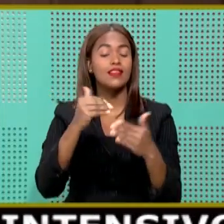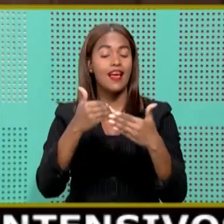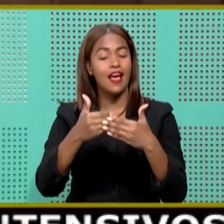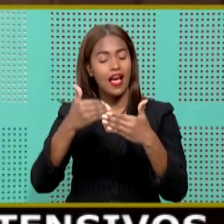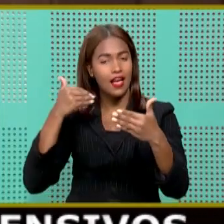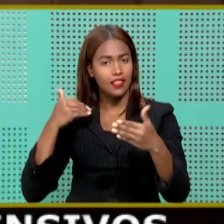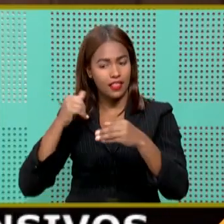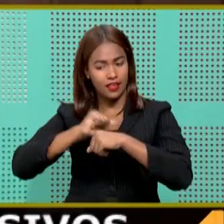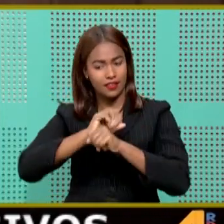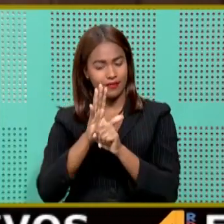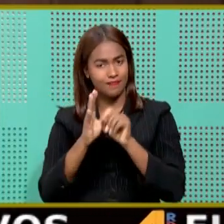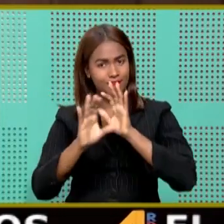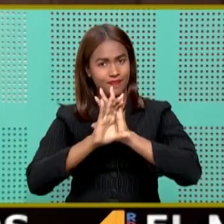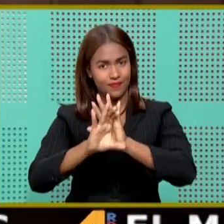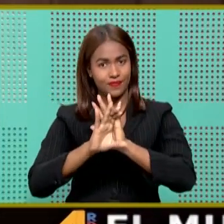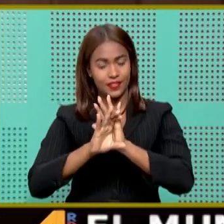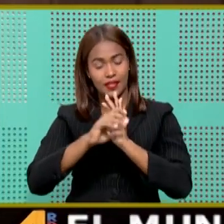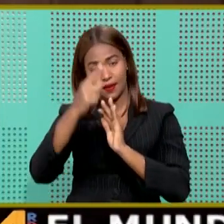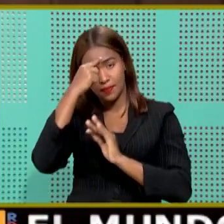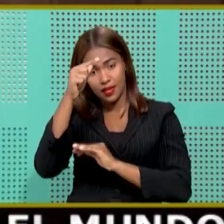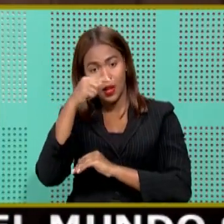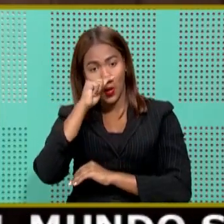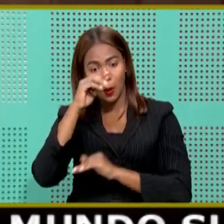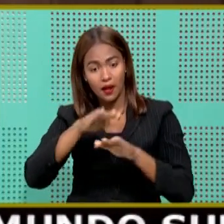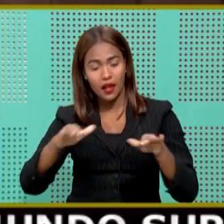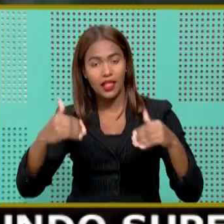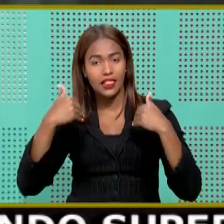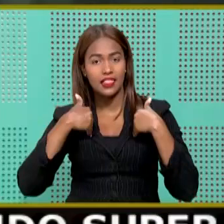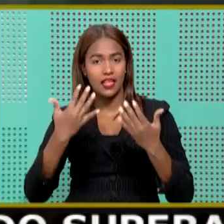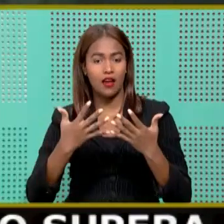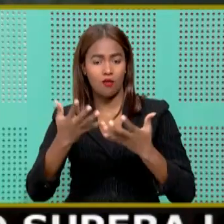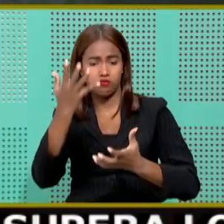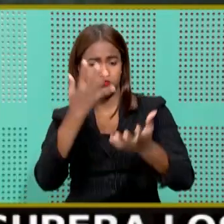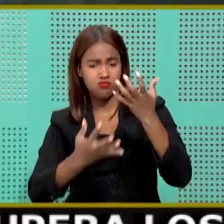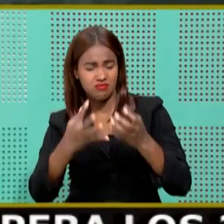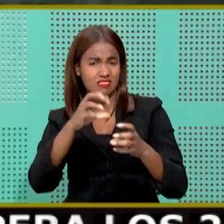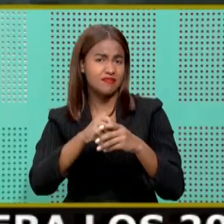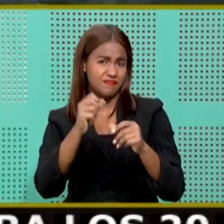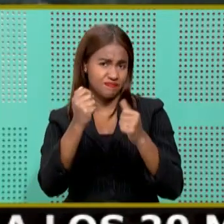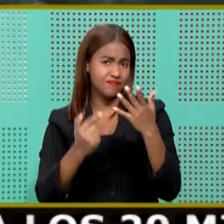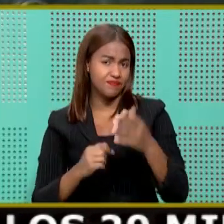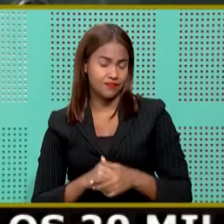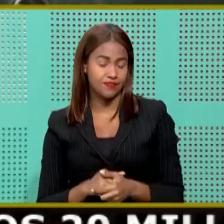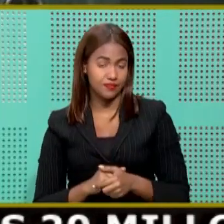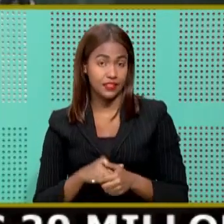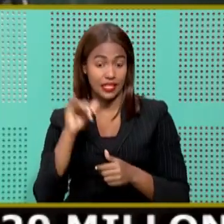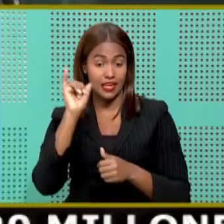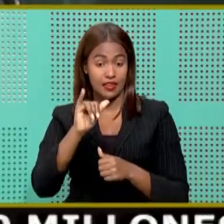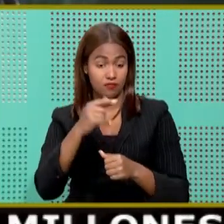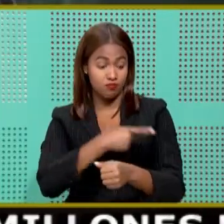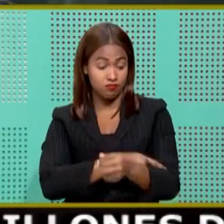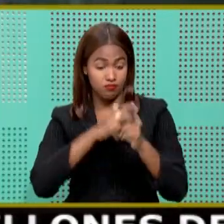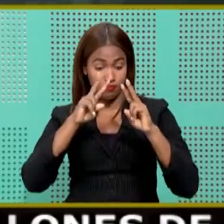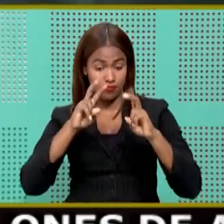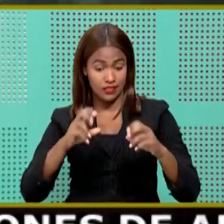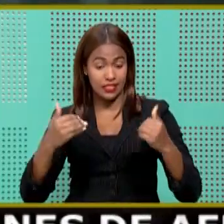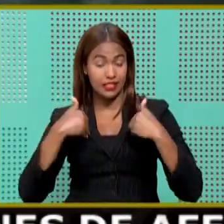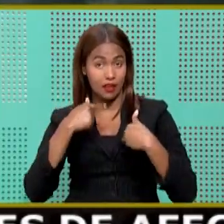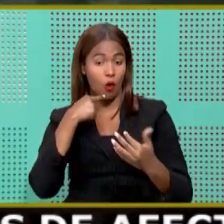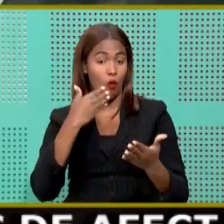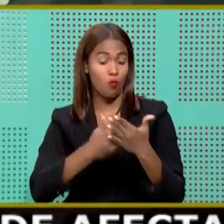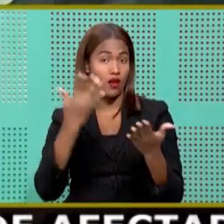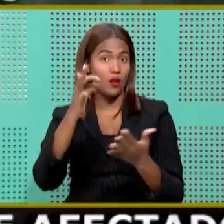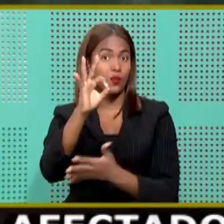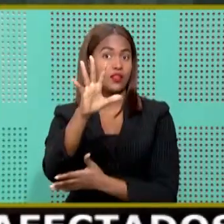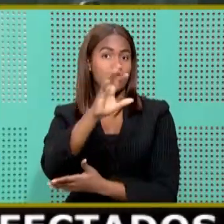el COVID, por ejemplo, para niños que sufren de quemaduras. Cabe destacar que esta prueba tiene efectividad de un 95%